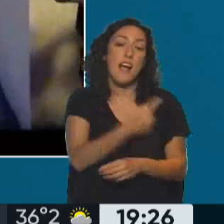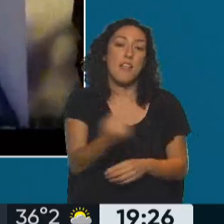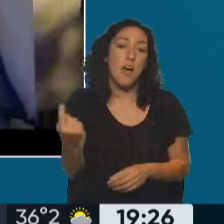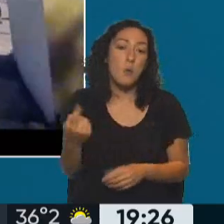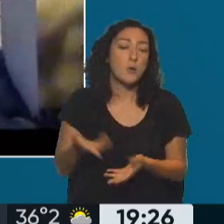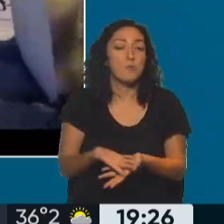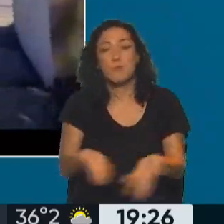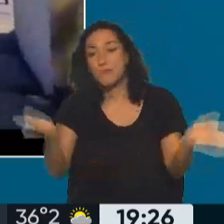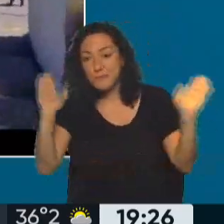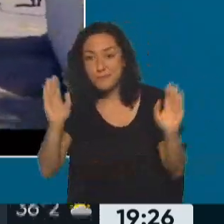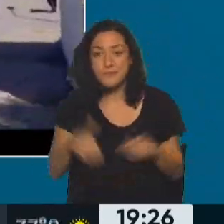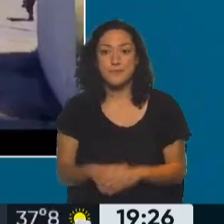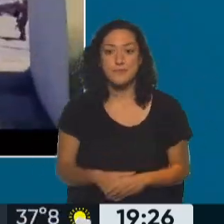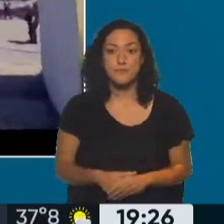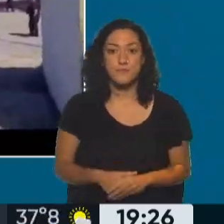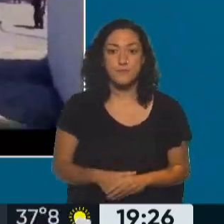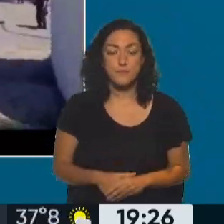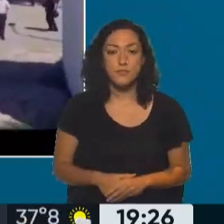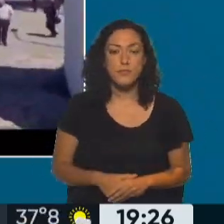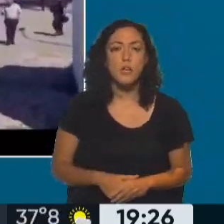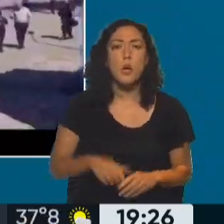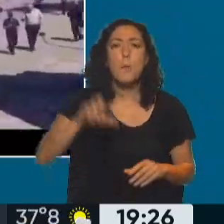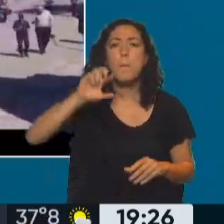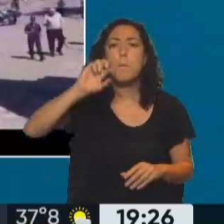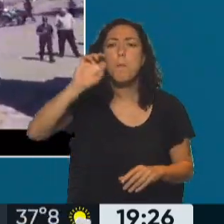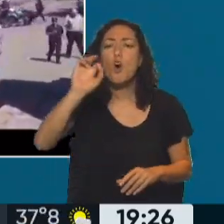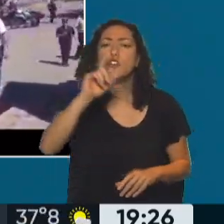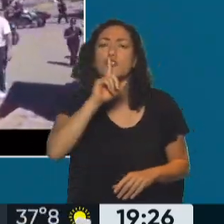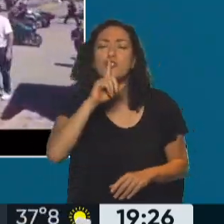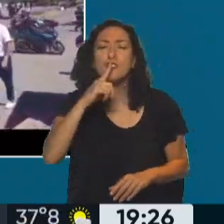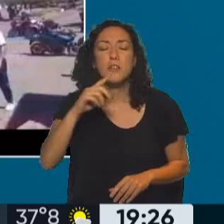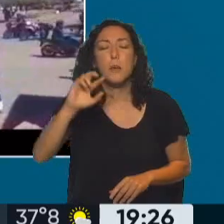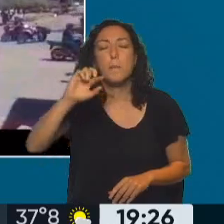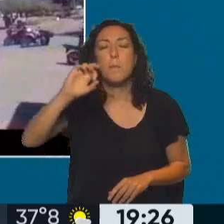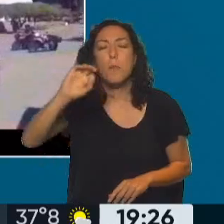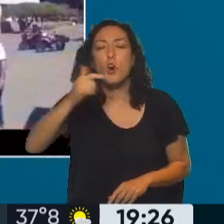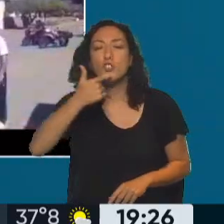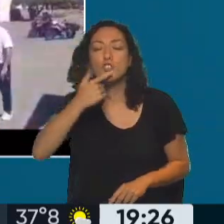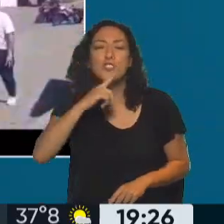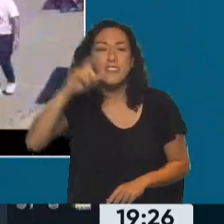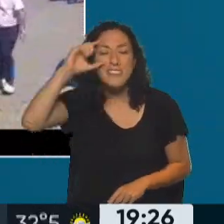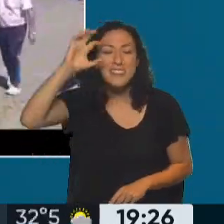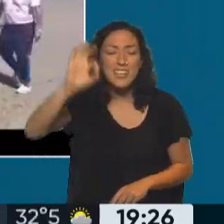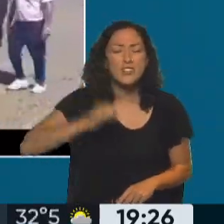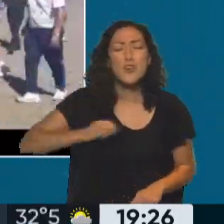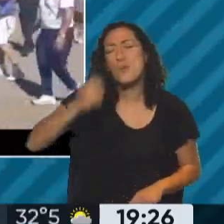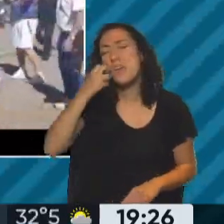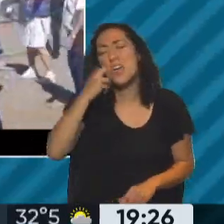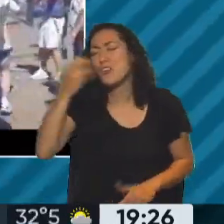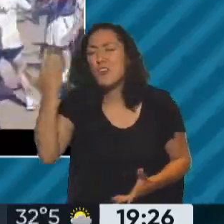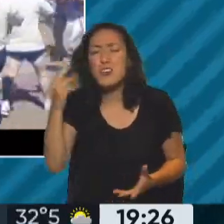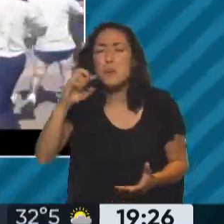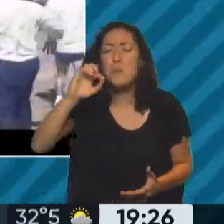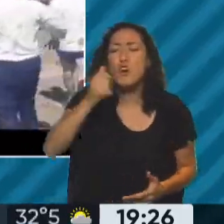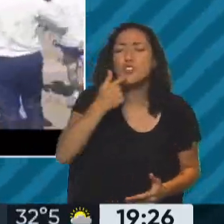vida. Cata, ¿qué es un posteo? ¿Me puedes enseñar que yo soy cuando los dinosaurios se enfriaron? ¿Qué es un posteo?